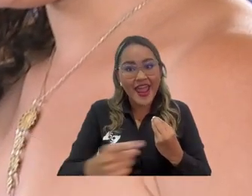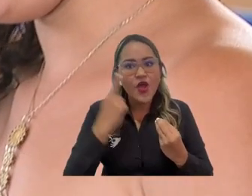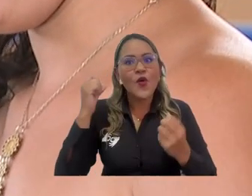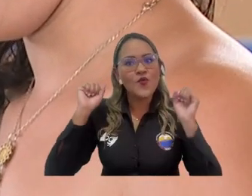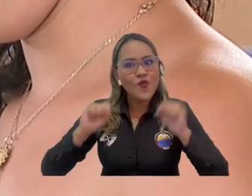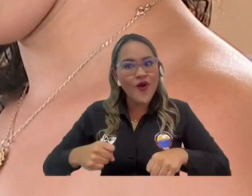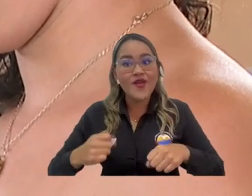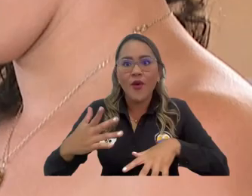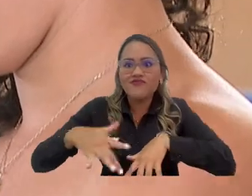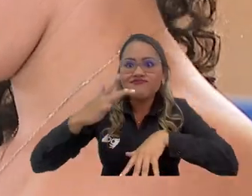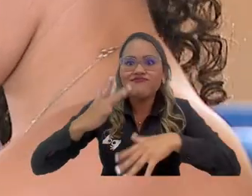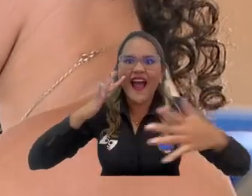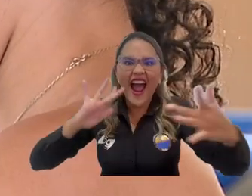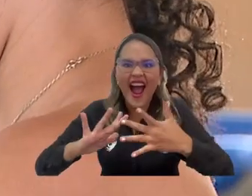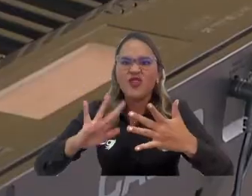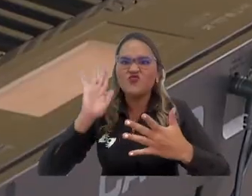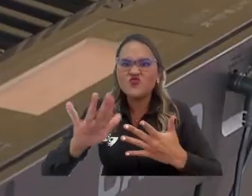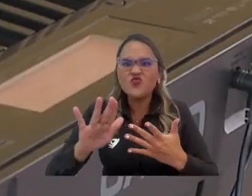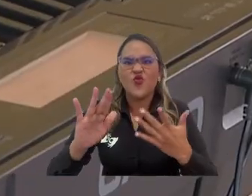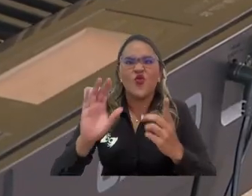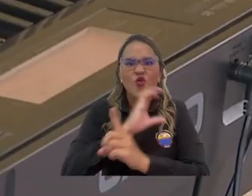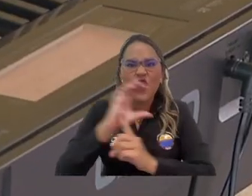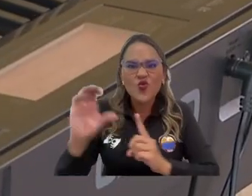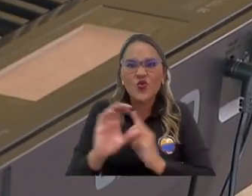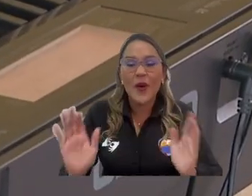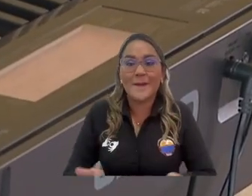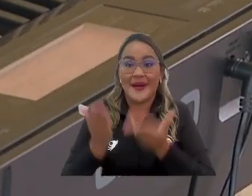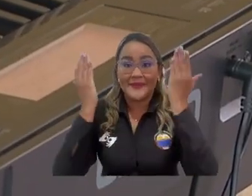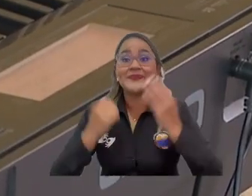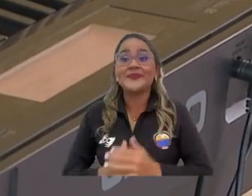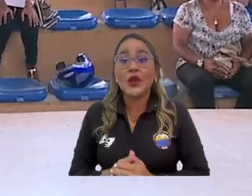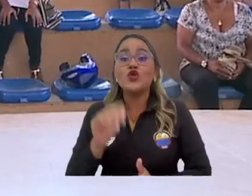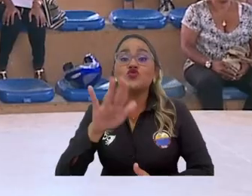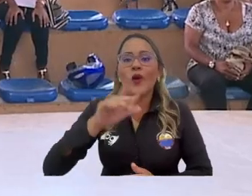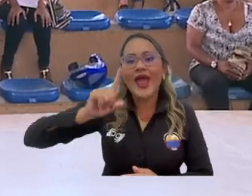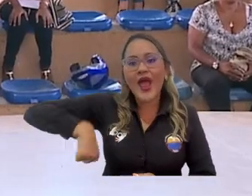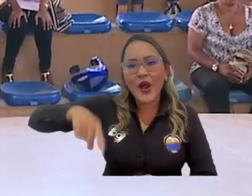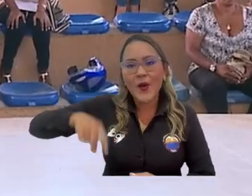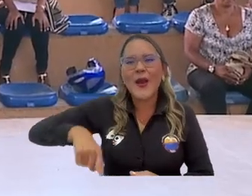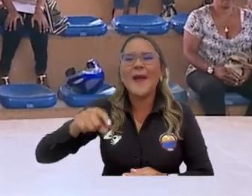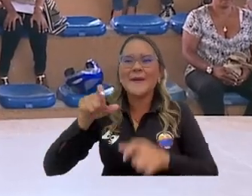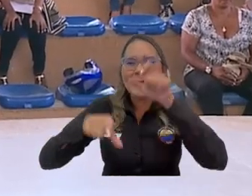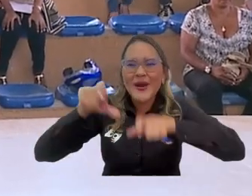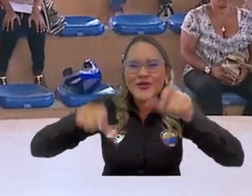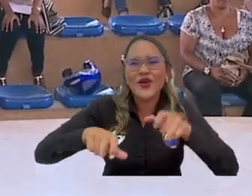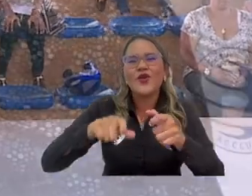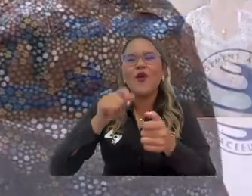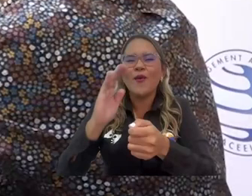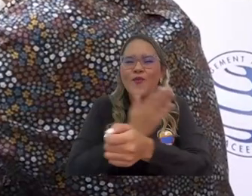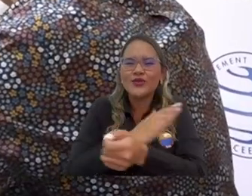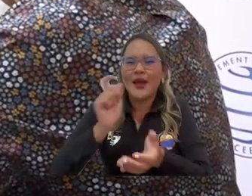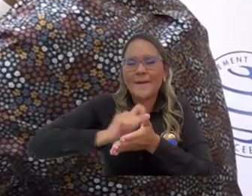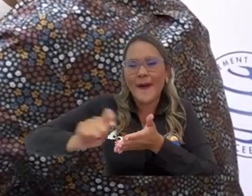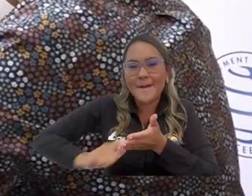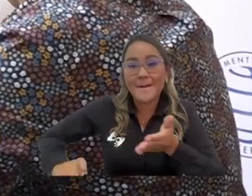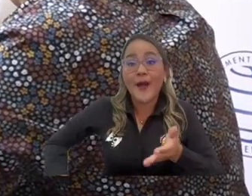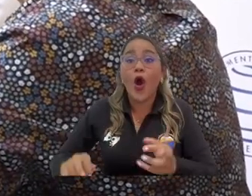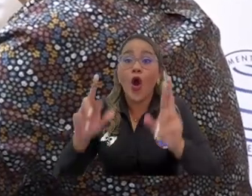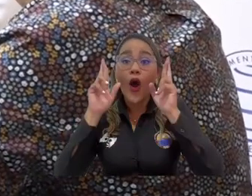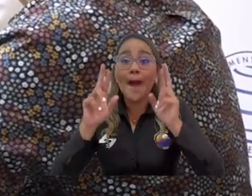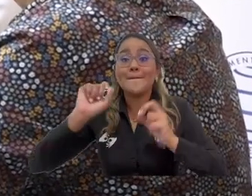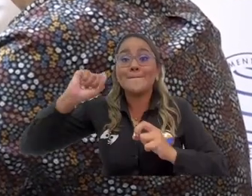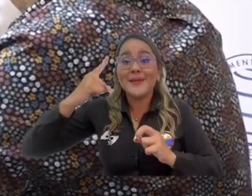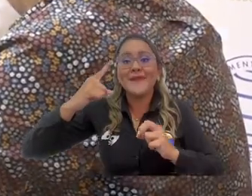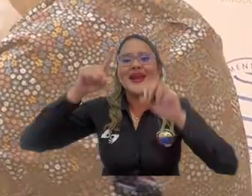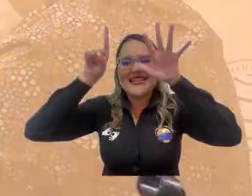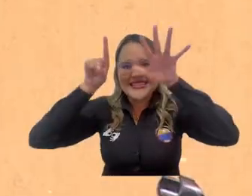a la generación de emprendimientos culturales. La Escuela de Compositores, dirigida inicialmente a estudiantes de la Alma Mater, se espera lanzar